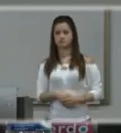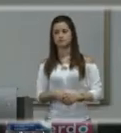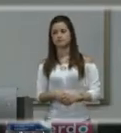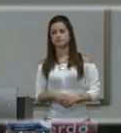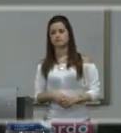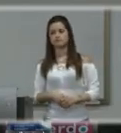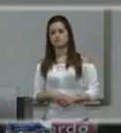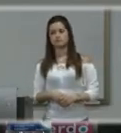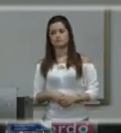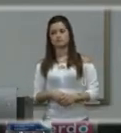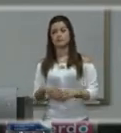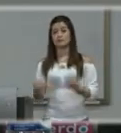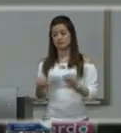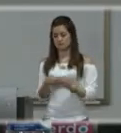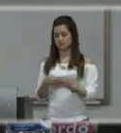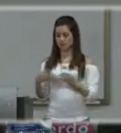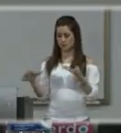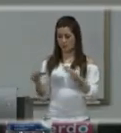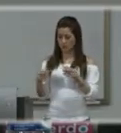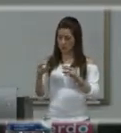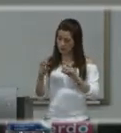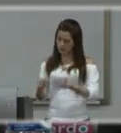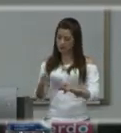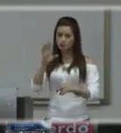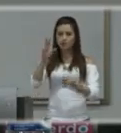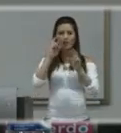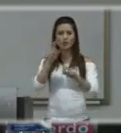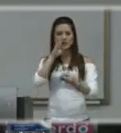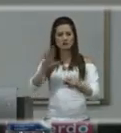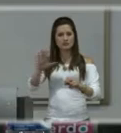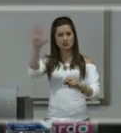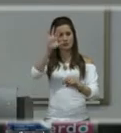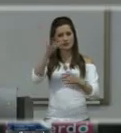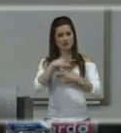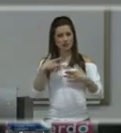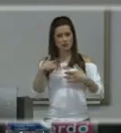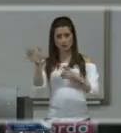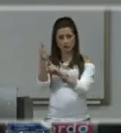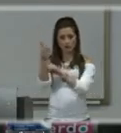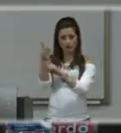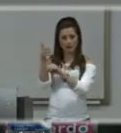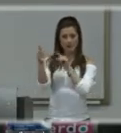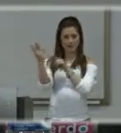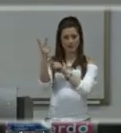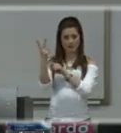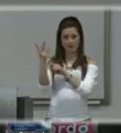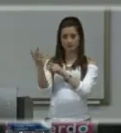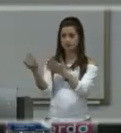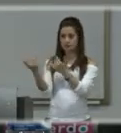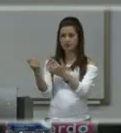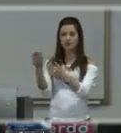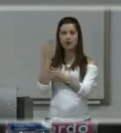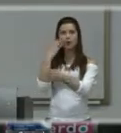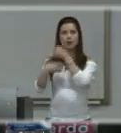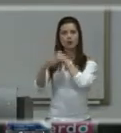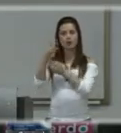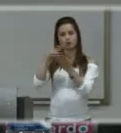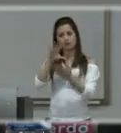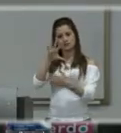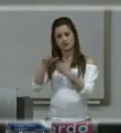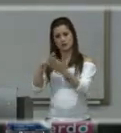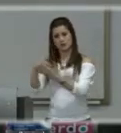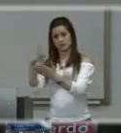Y también se analizó información de la Encuesta Nacional de Demografía y Salud de Profamilia, las realizadas en los años 2005 y